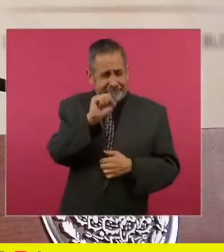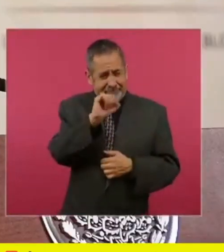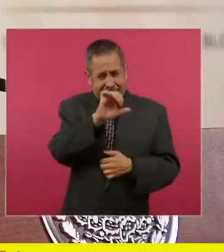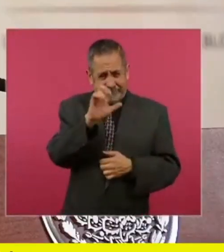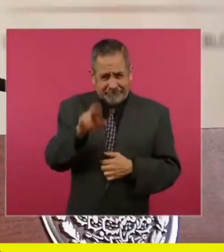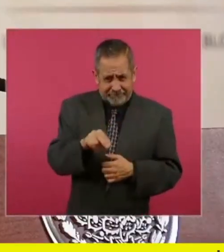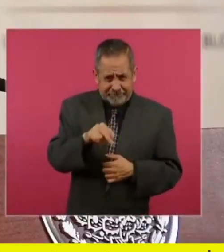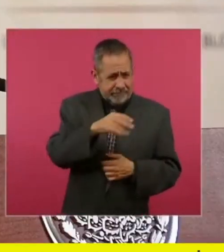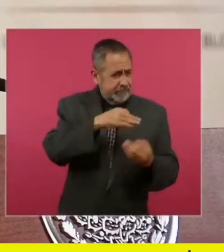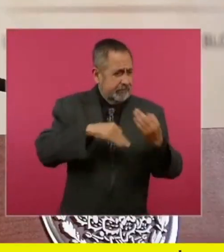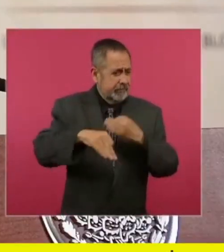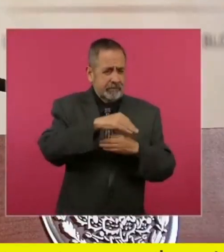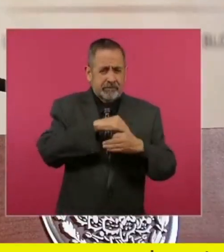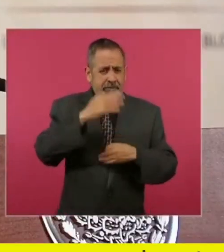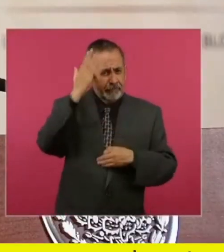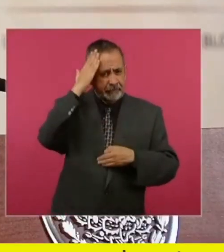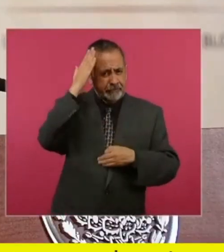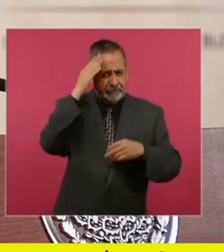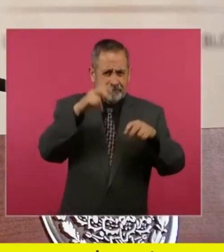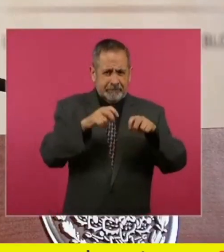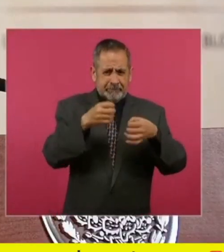todos los ministros